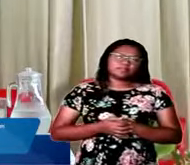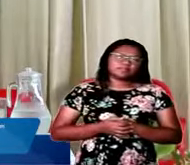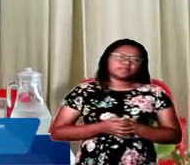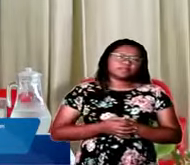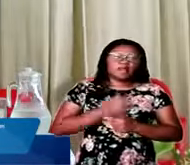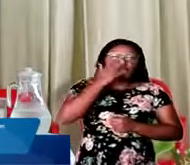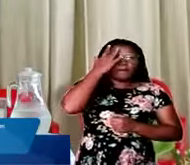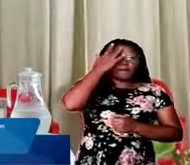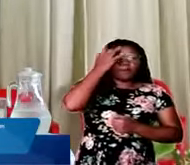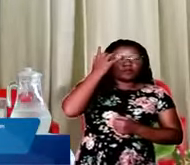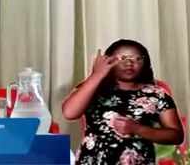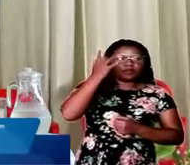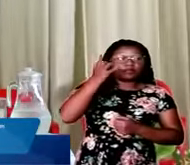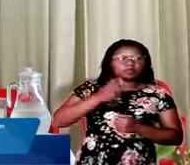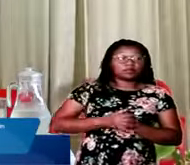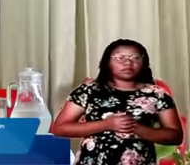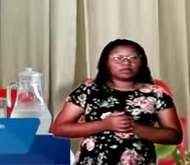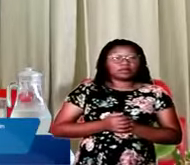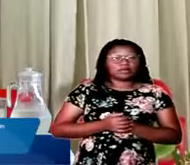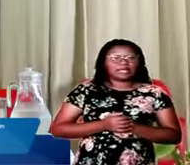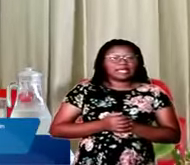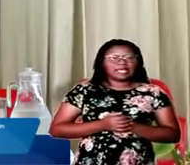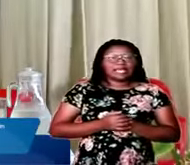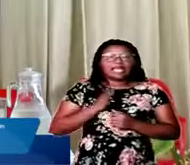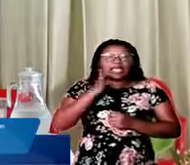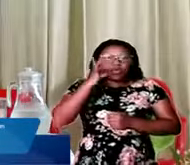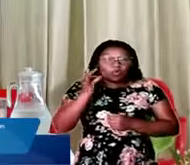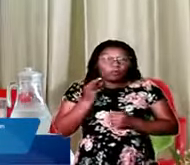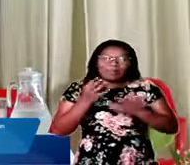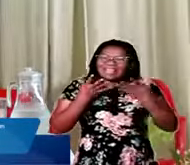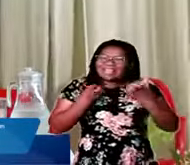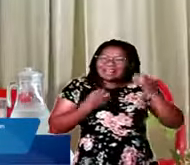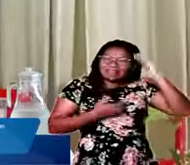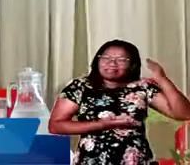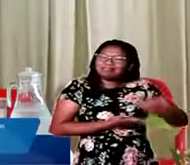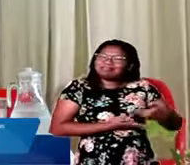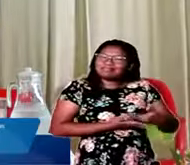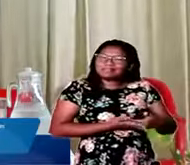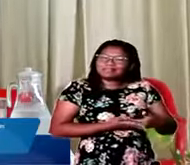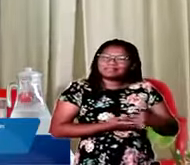Porque él, queriendo justificarse